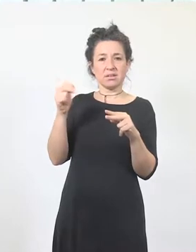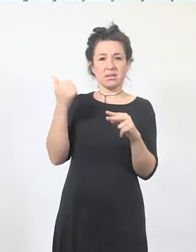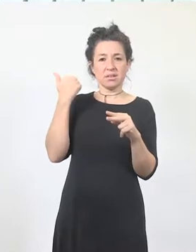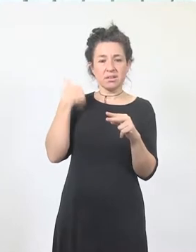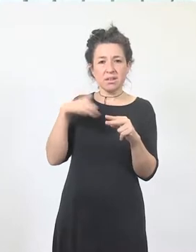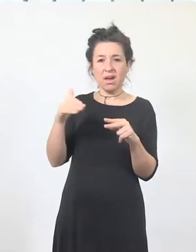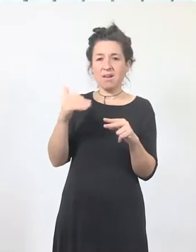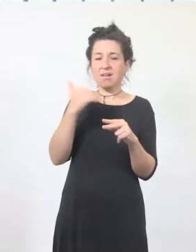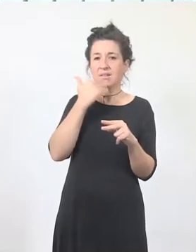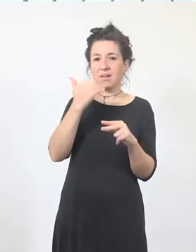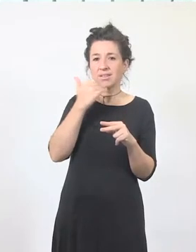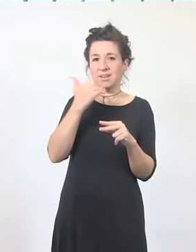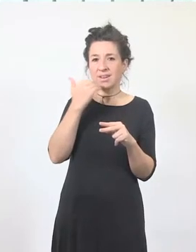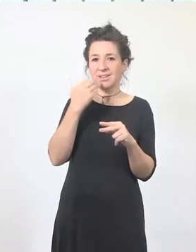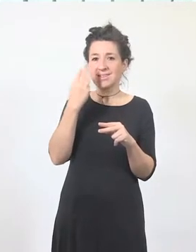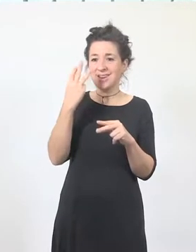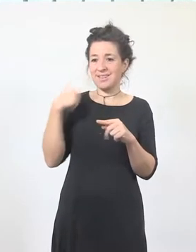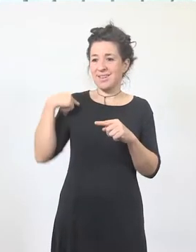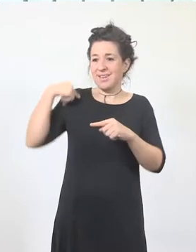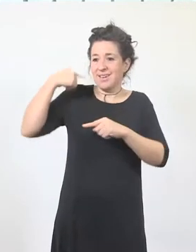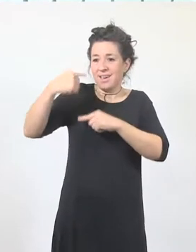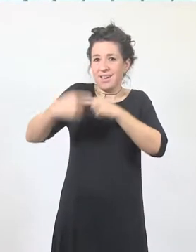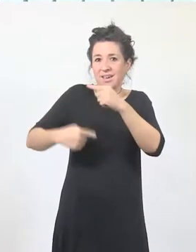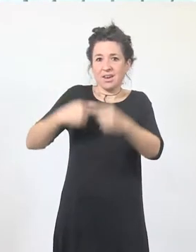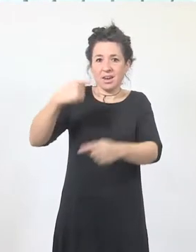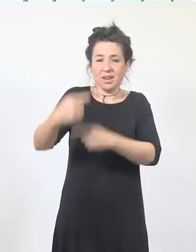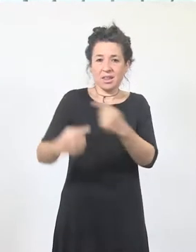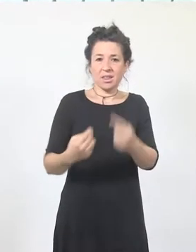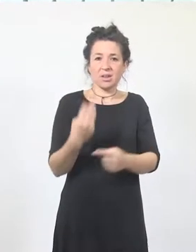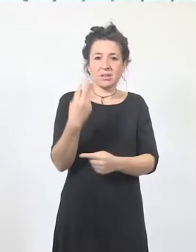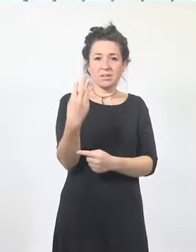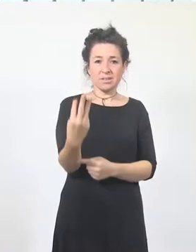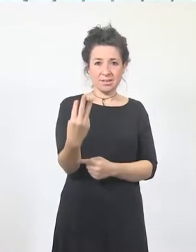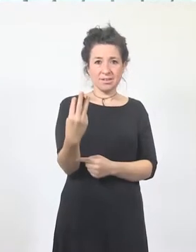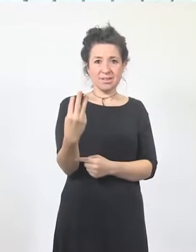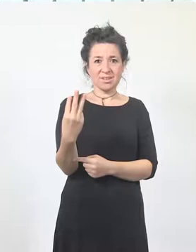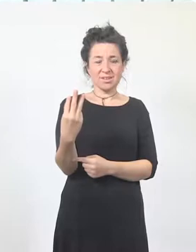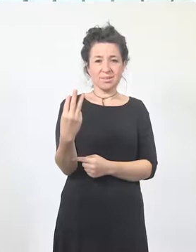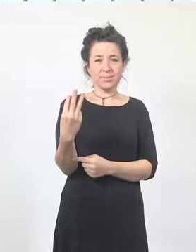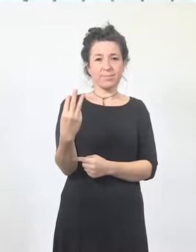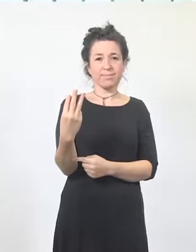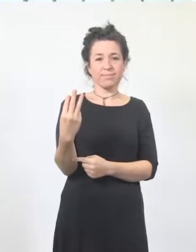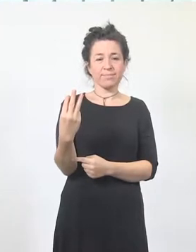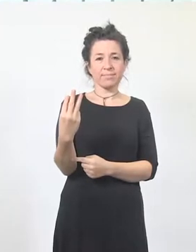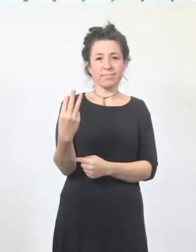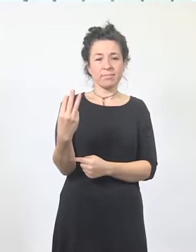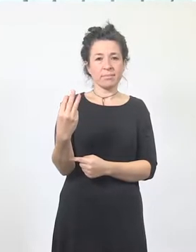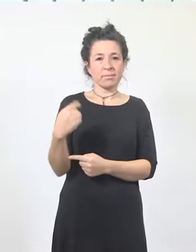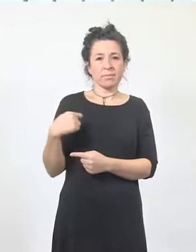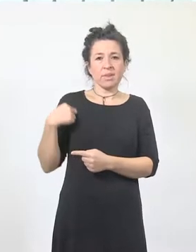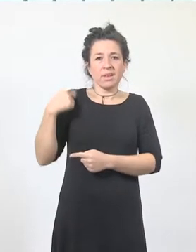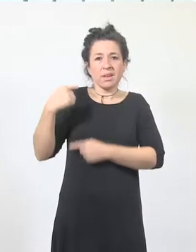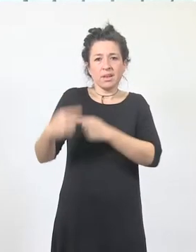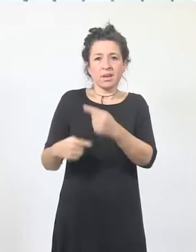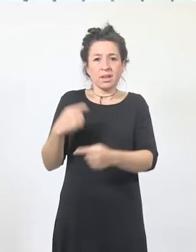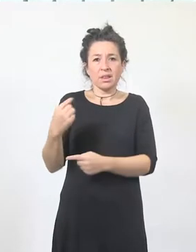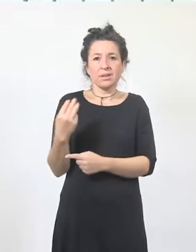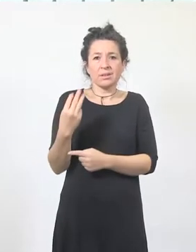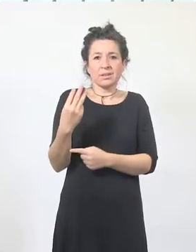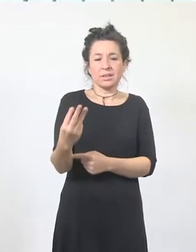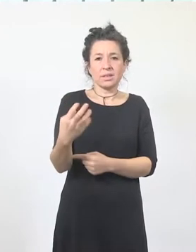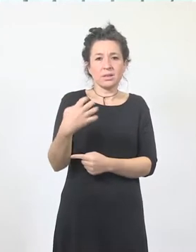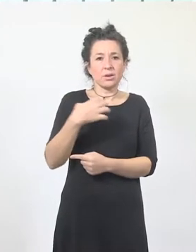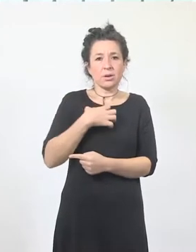tenemos casi ya tres generaciones. Esas generaciones no puede estar